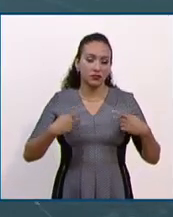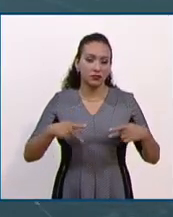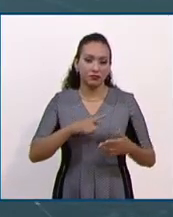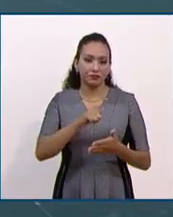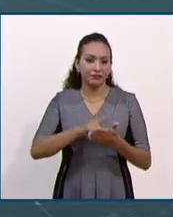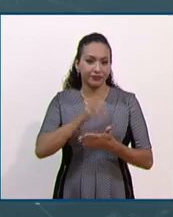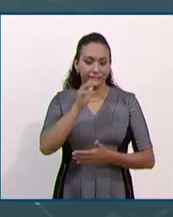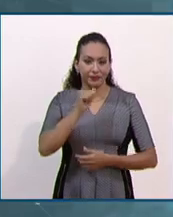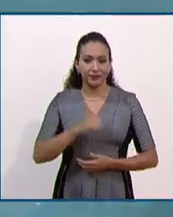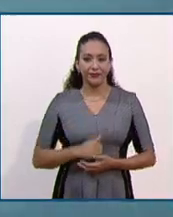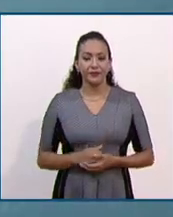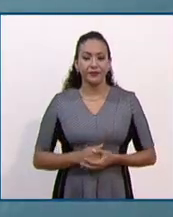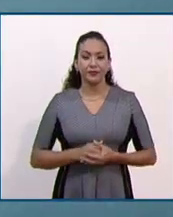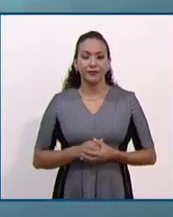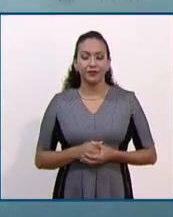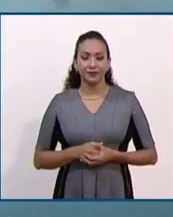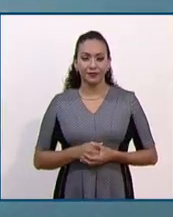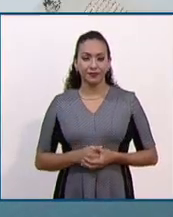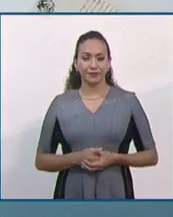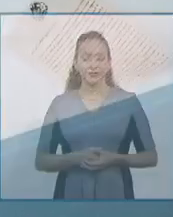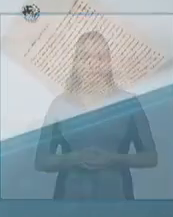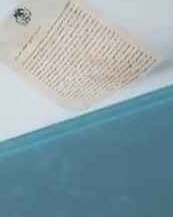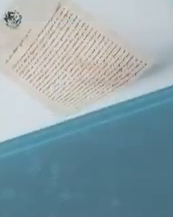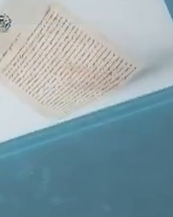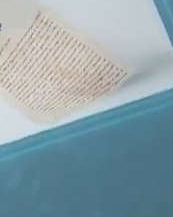López Benítez.